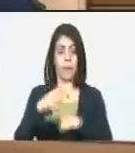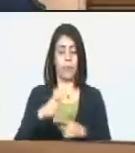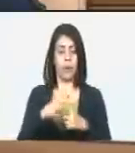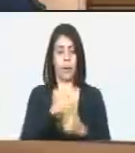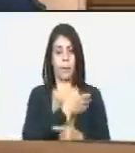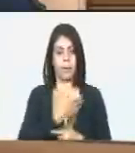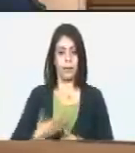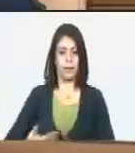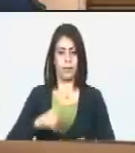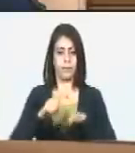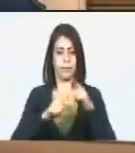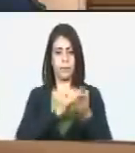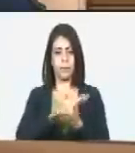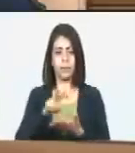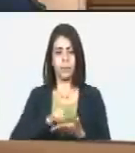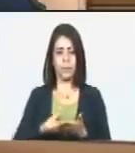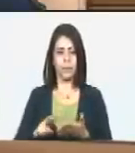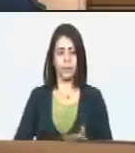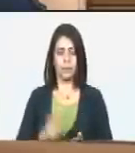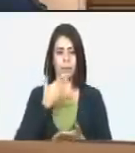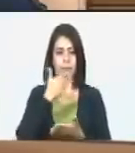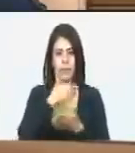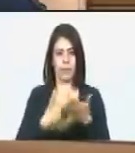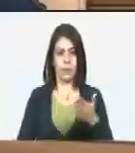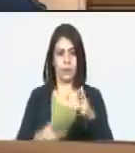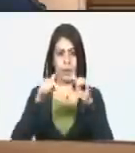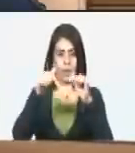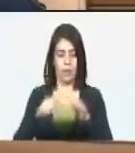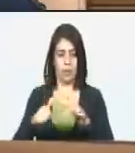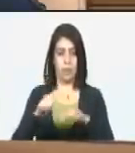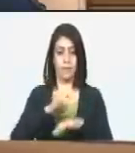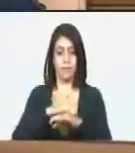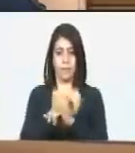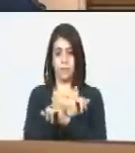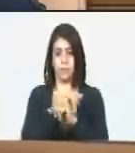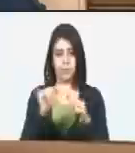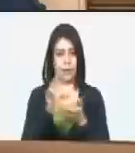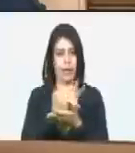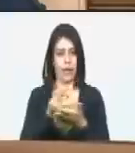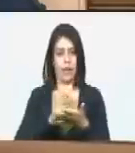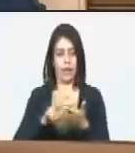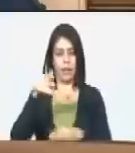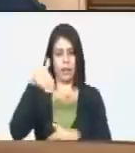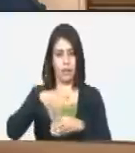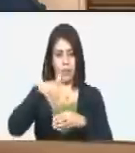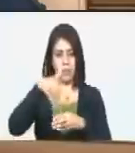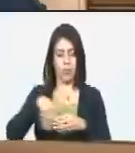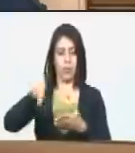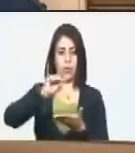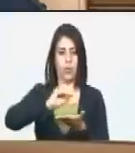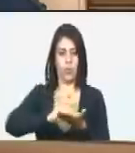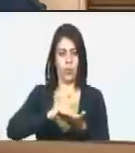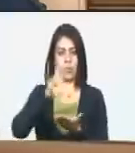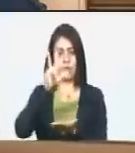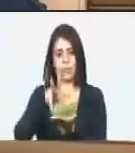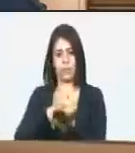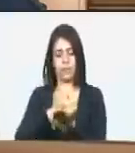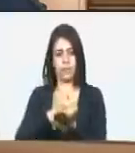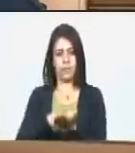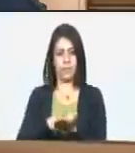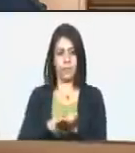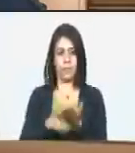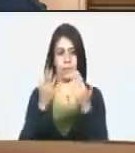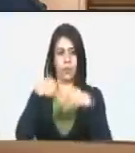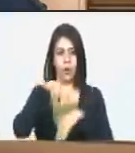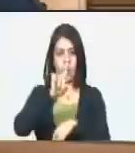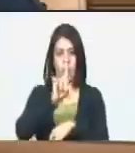dar lectura a la propuesta del orden del día. Una vez leída y sometida a votación, resultó aprobada. Punto único del